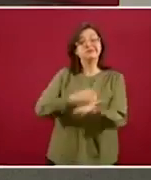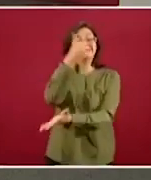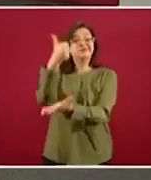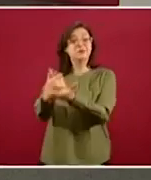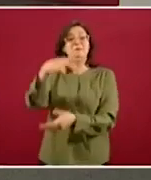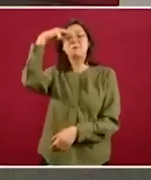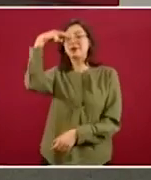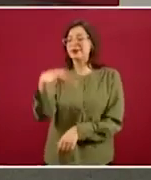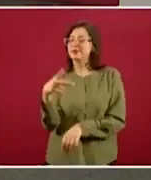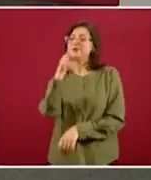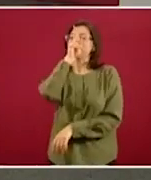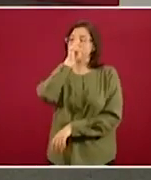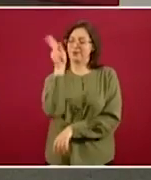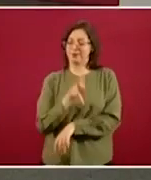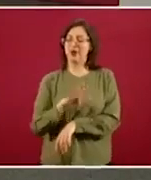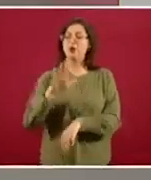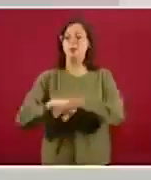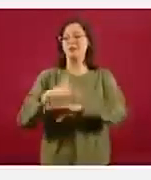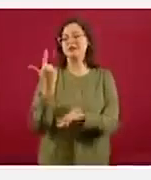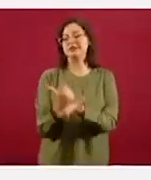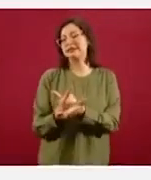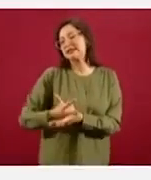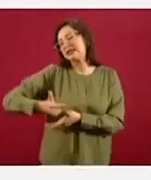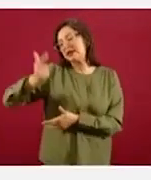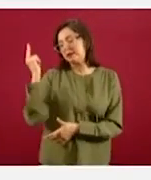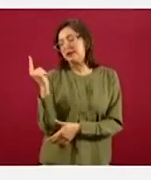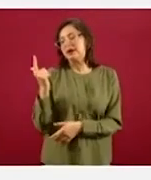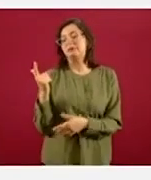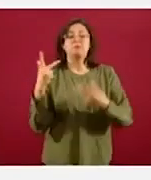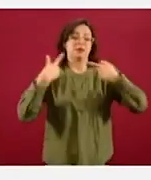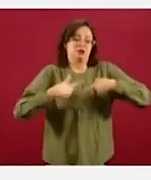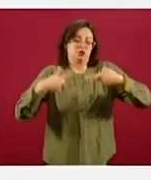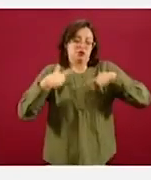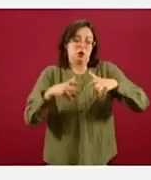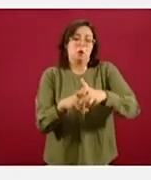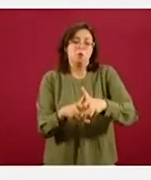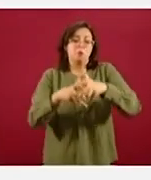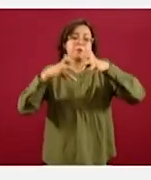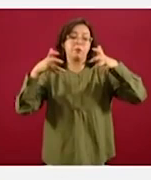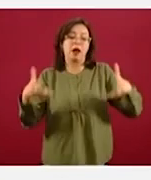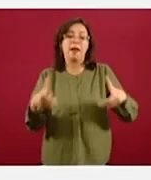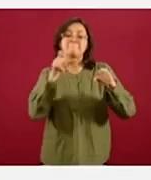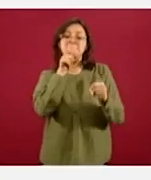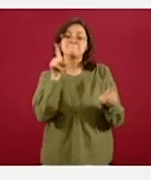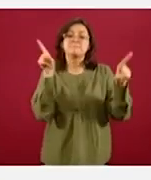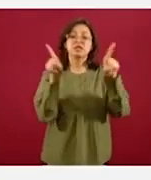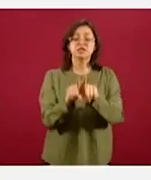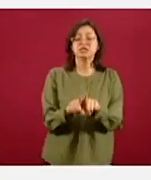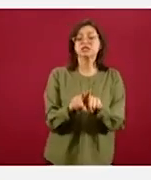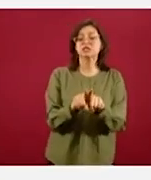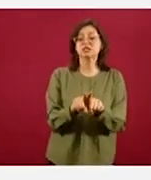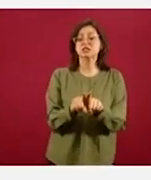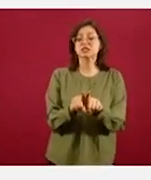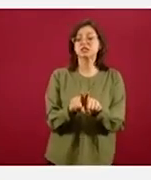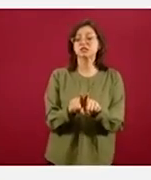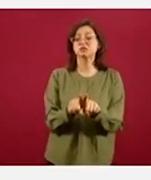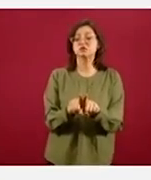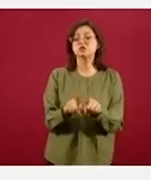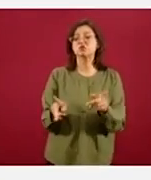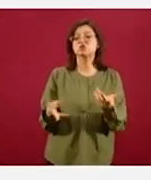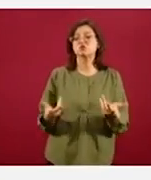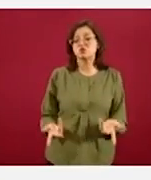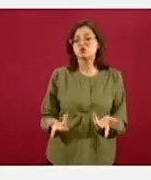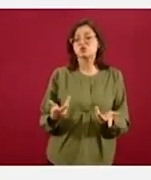es el estado más afectado, no solo por el número de casos, sino también por su tasa de